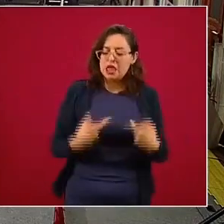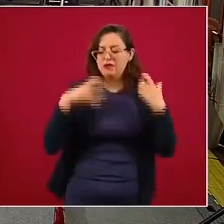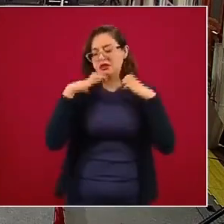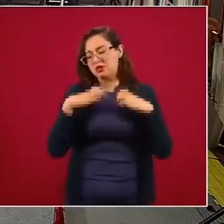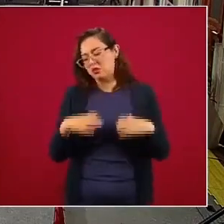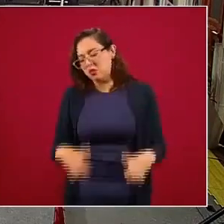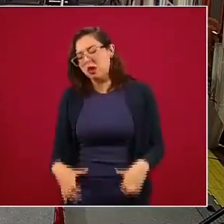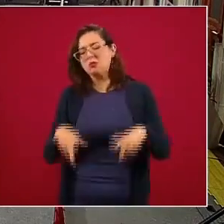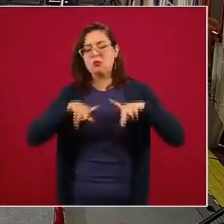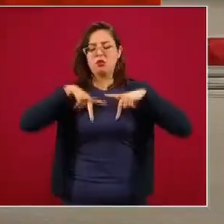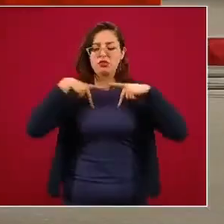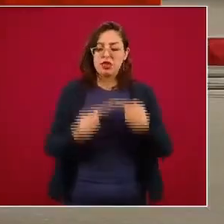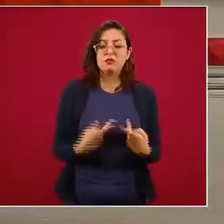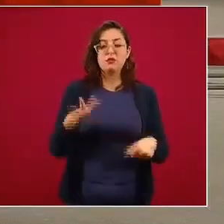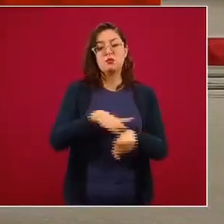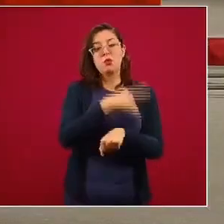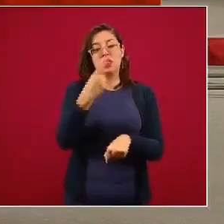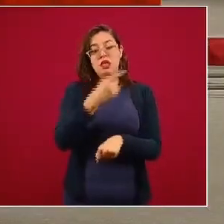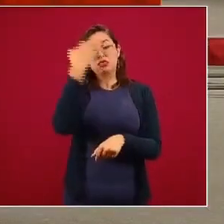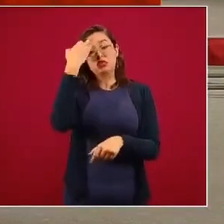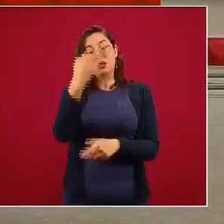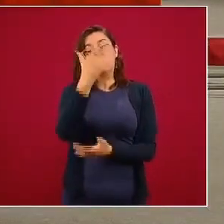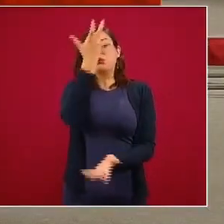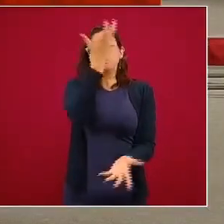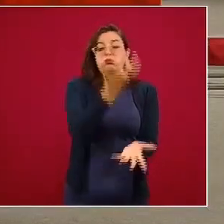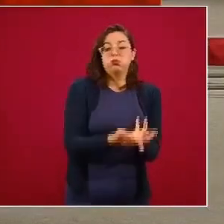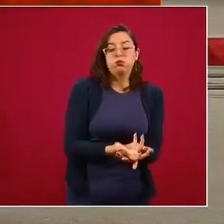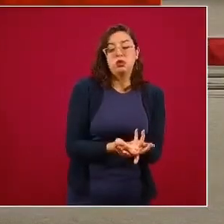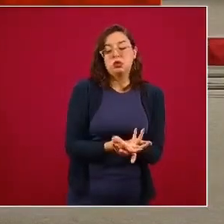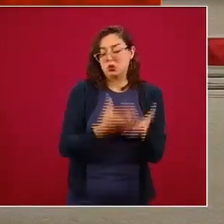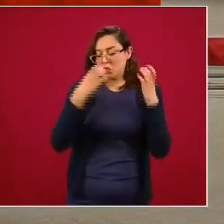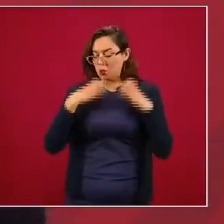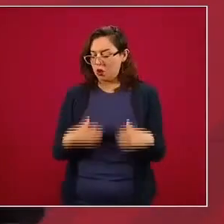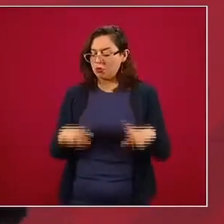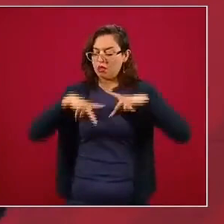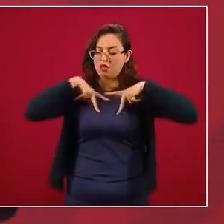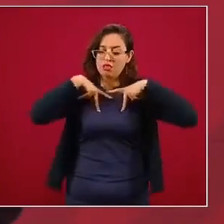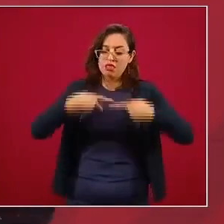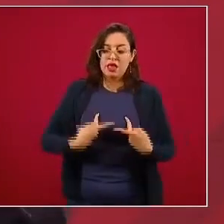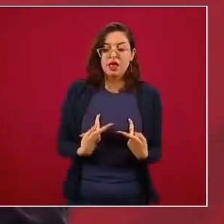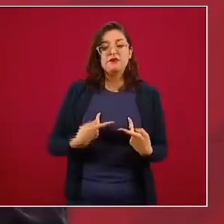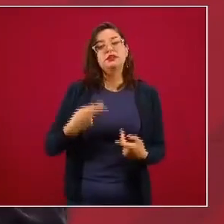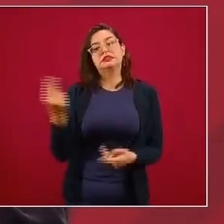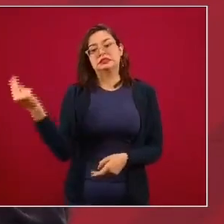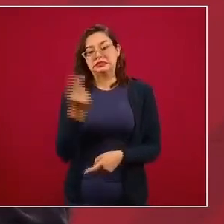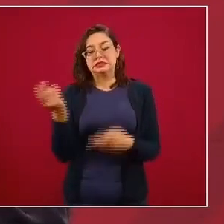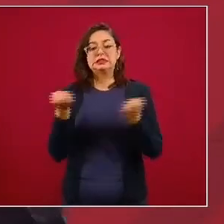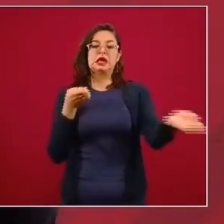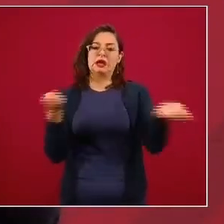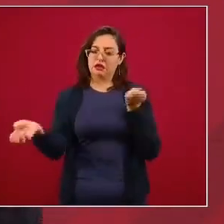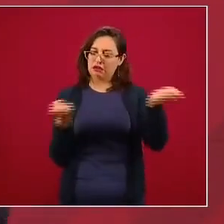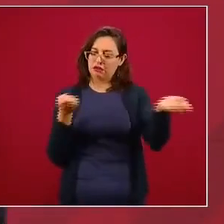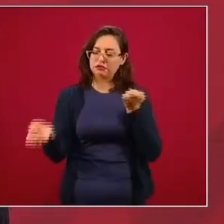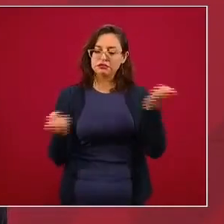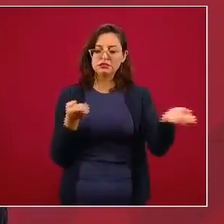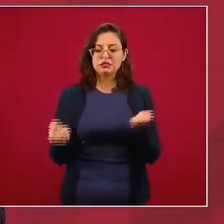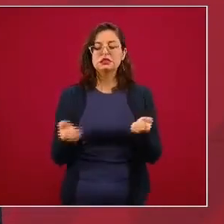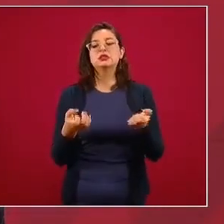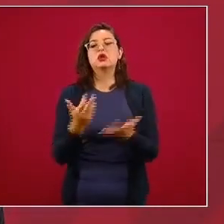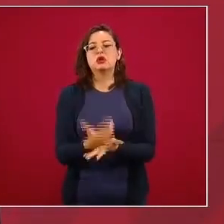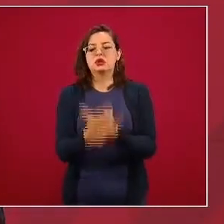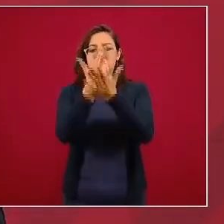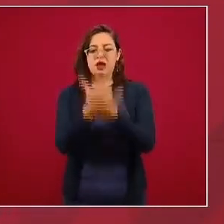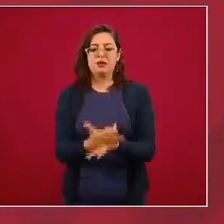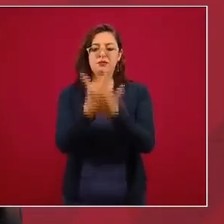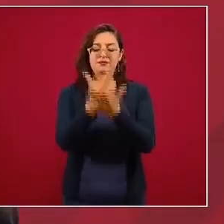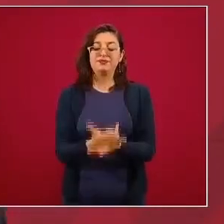reposo prolongado debilita los músculos, se atrofian los músculos y se requiere fisioterapia, por ejemplo. El daño pulmonar